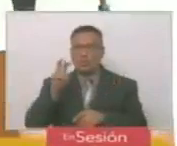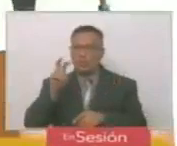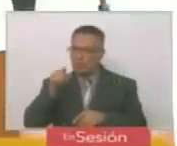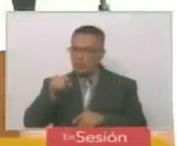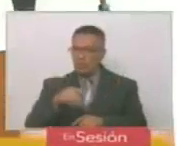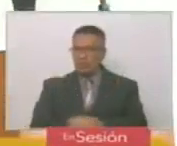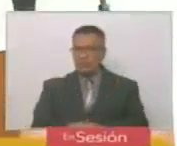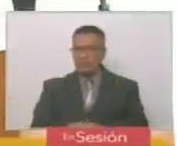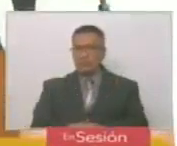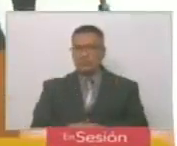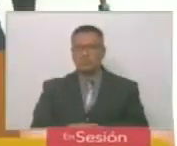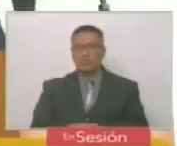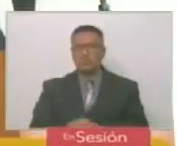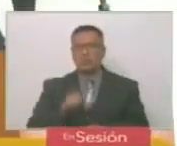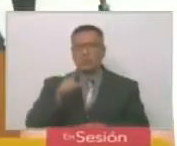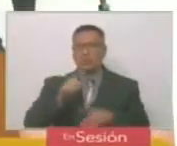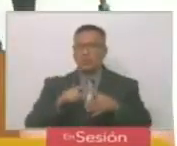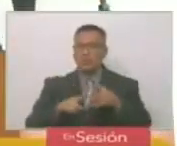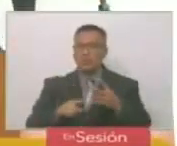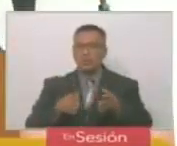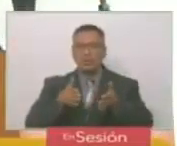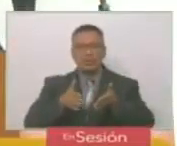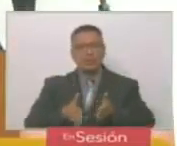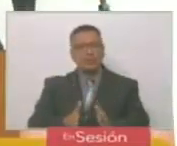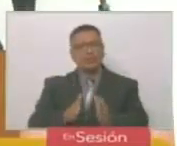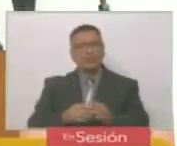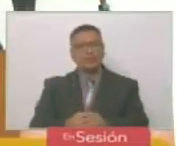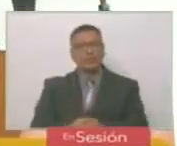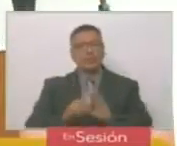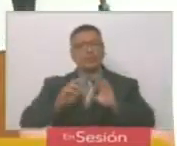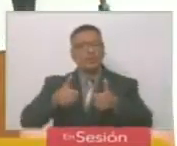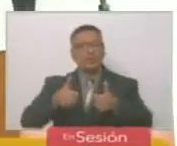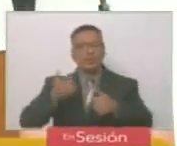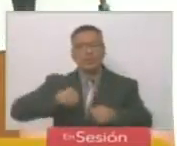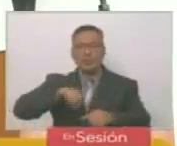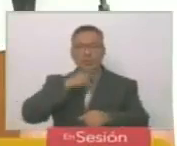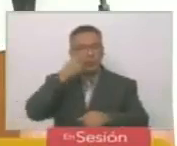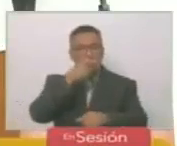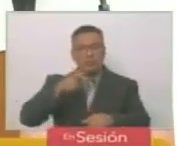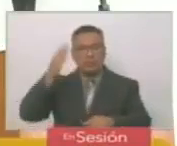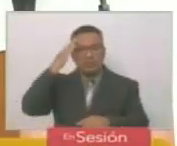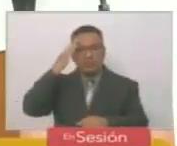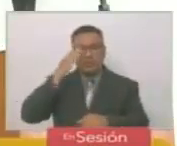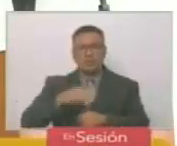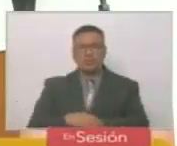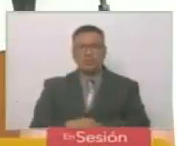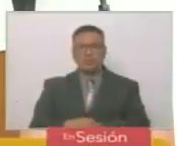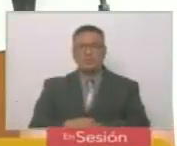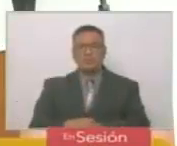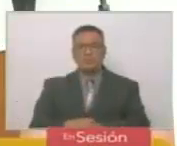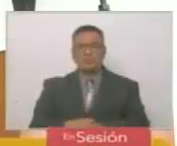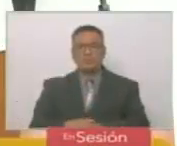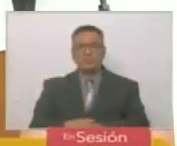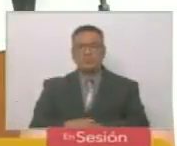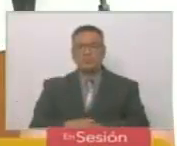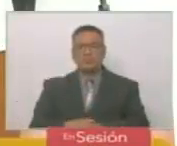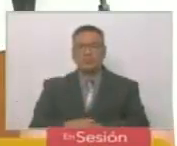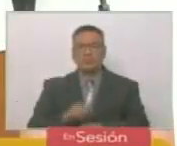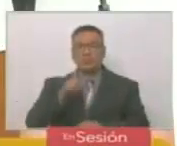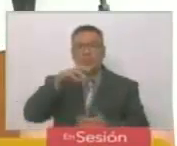nuevo. Es algo que nació, y es bueno que nuestro pueblo lo sepa. En el